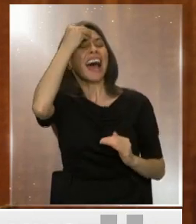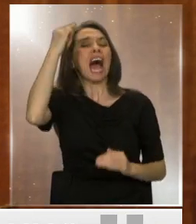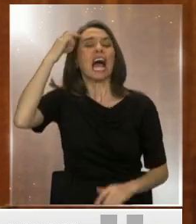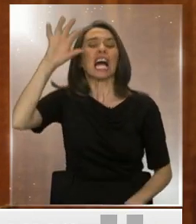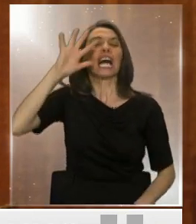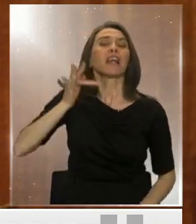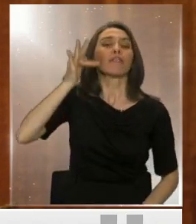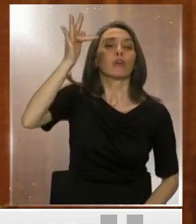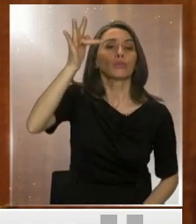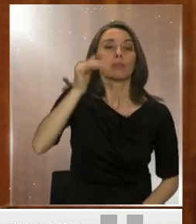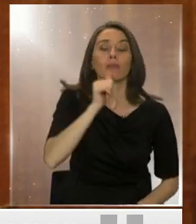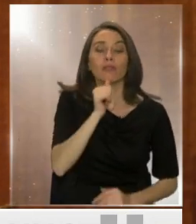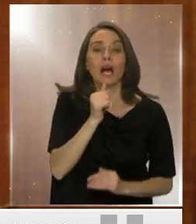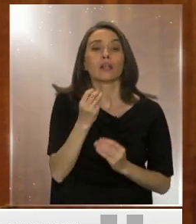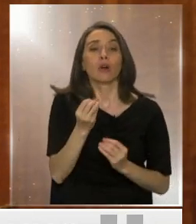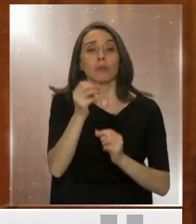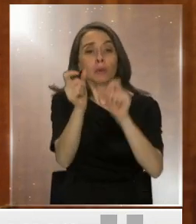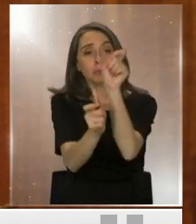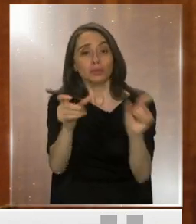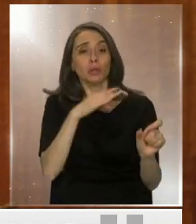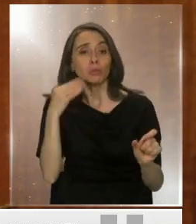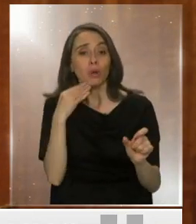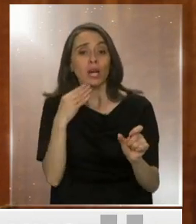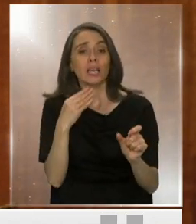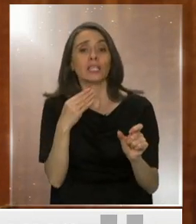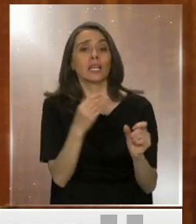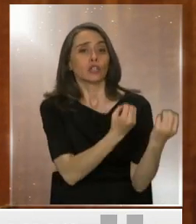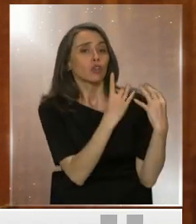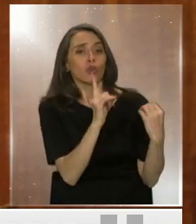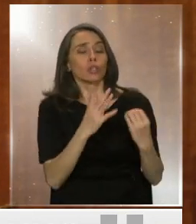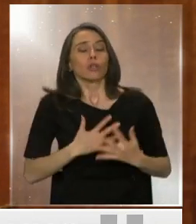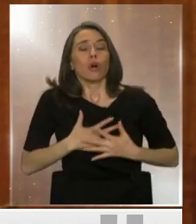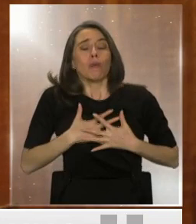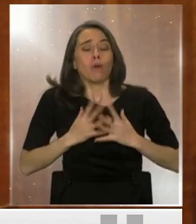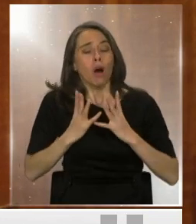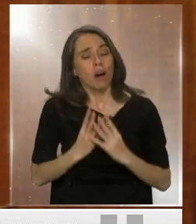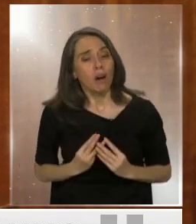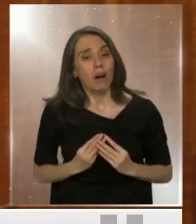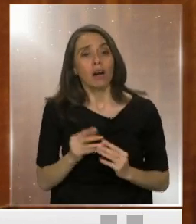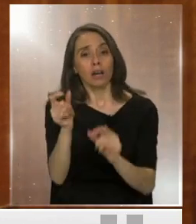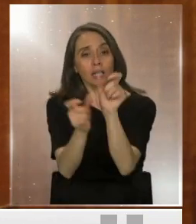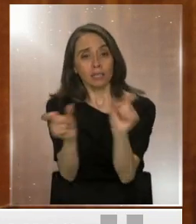para la parte emocional cuando hay pérdidas de vida cuando nuestros camaradas civiles